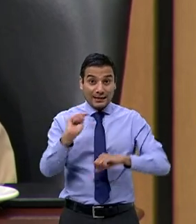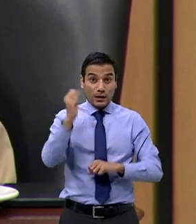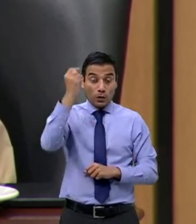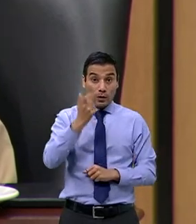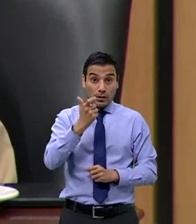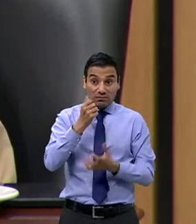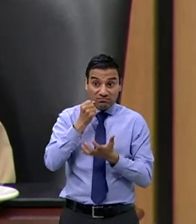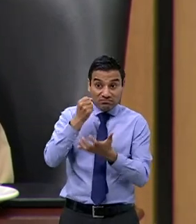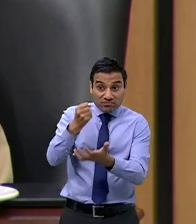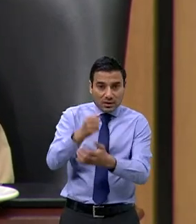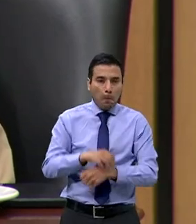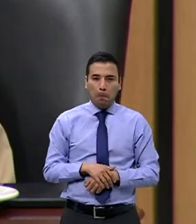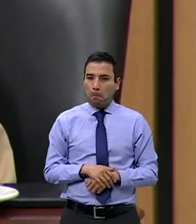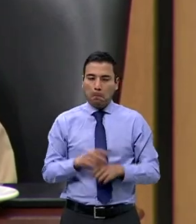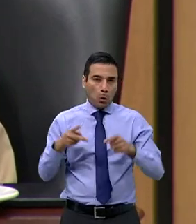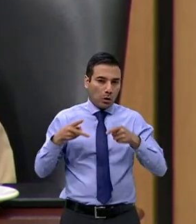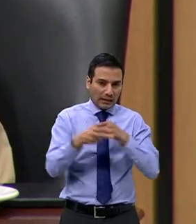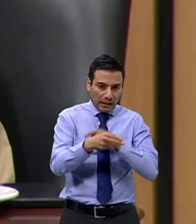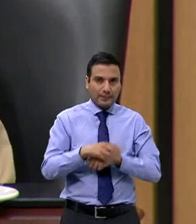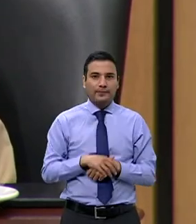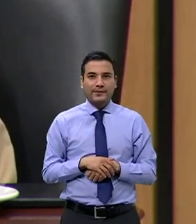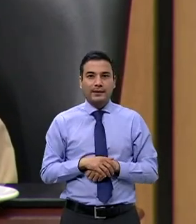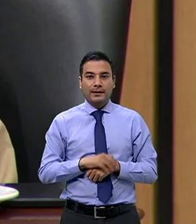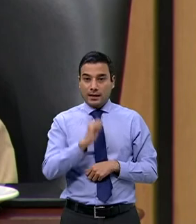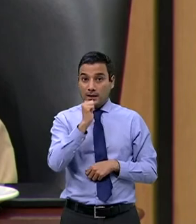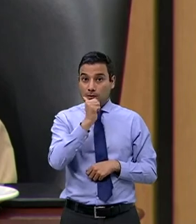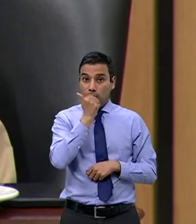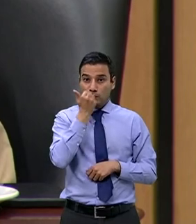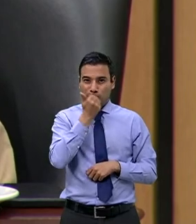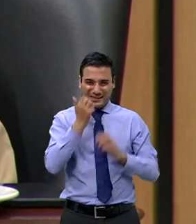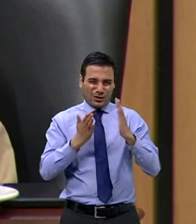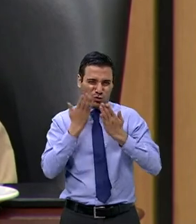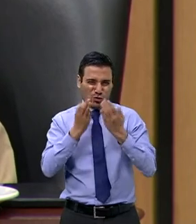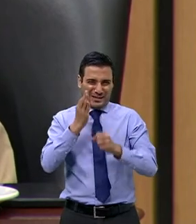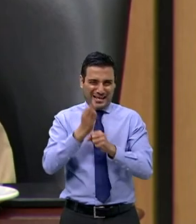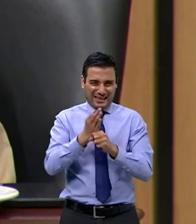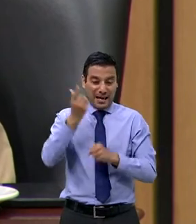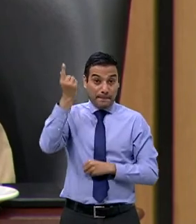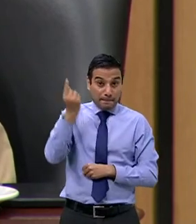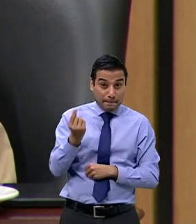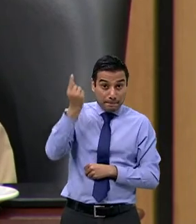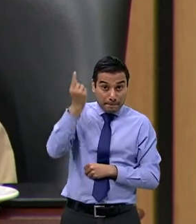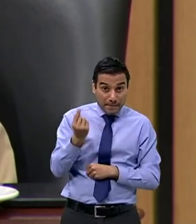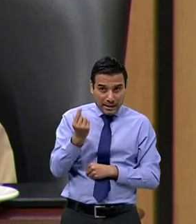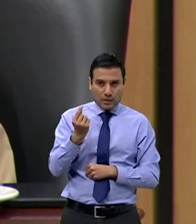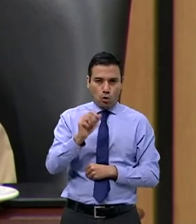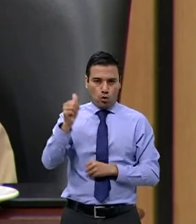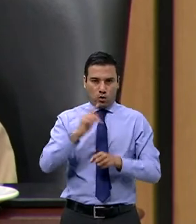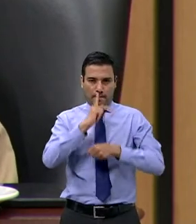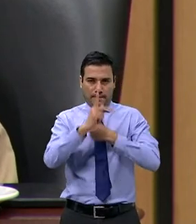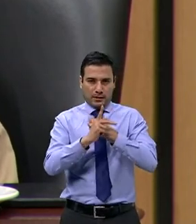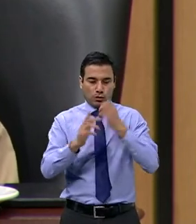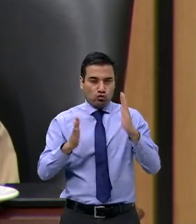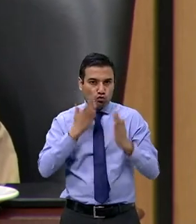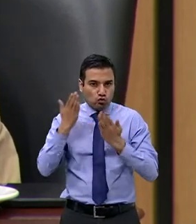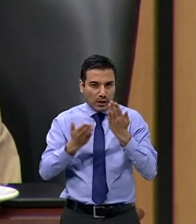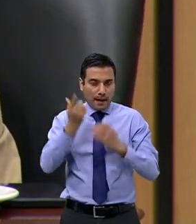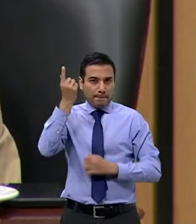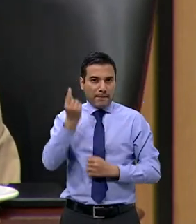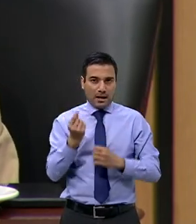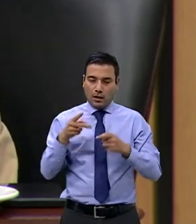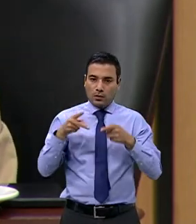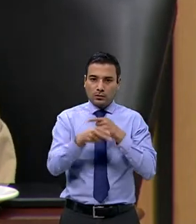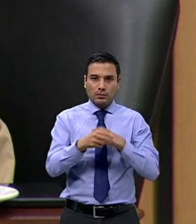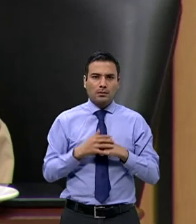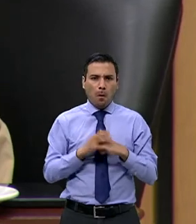a becas para estudiantes que habían sido aceptados en el extranjero cuál fue la